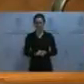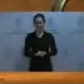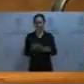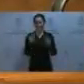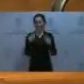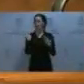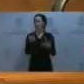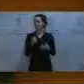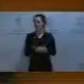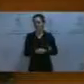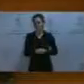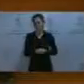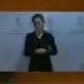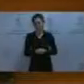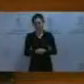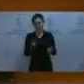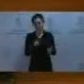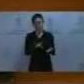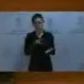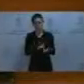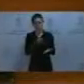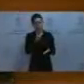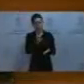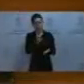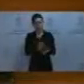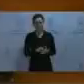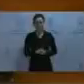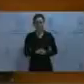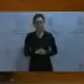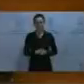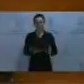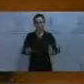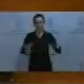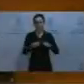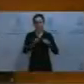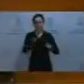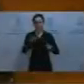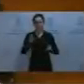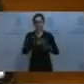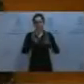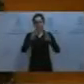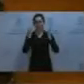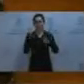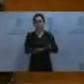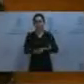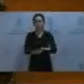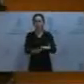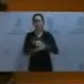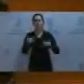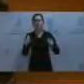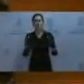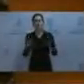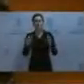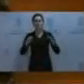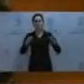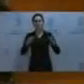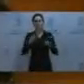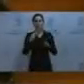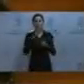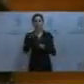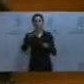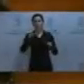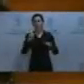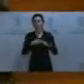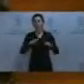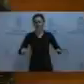Gracias, señor presidente. La pregunta que formulamos desde el Grupo Parlamentario Popular al Consejo de Gobierno es la siguiente. ¿Qué actuaciones en materia de política